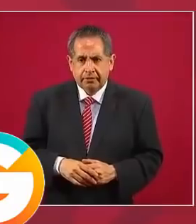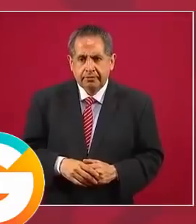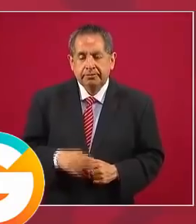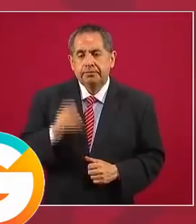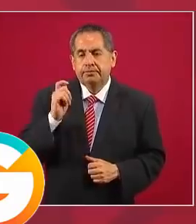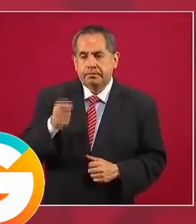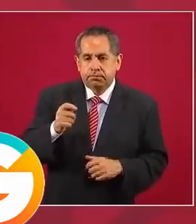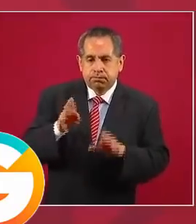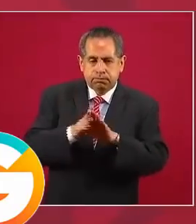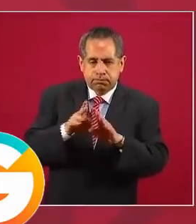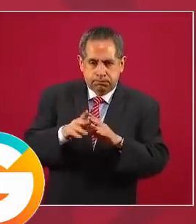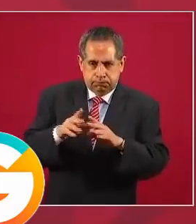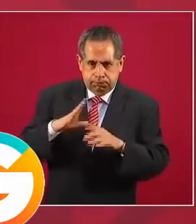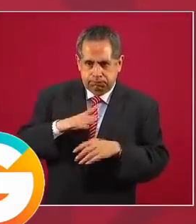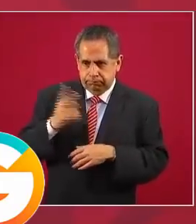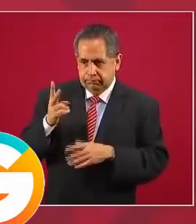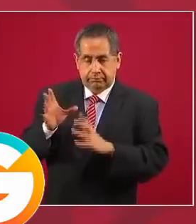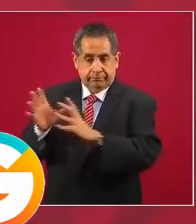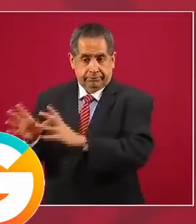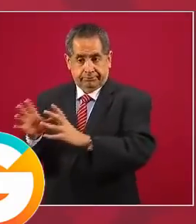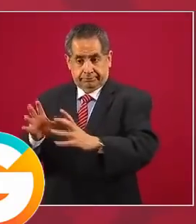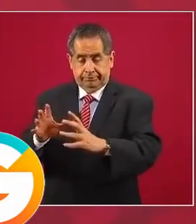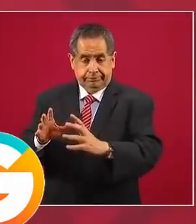se tenían las dos instituciones